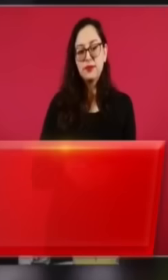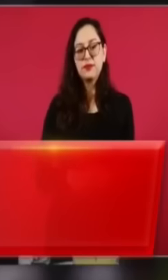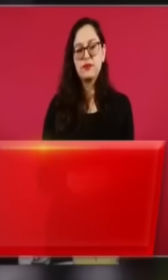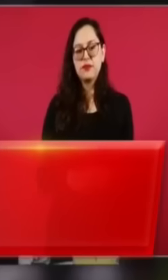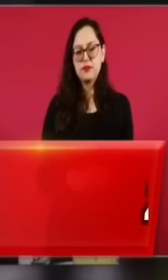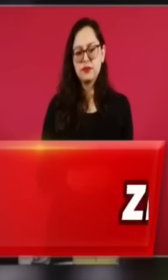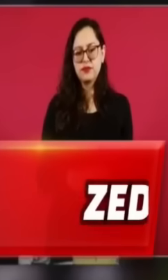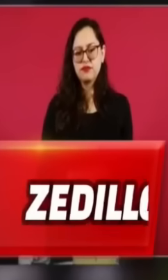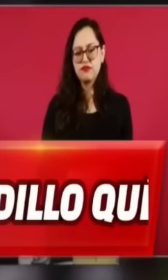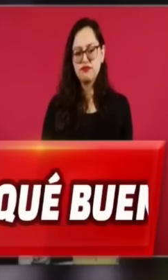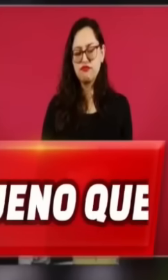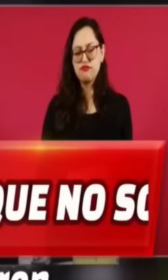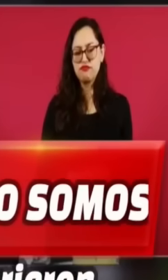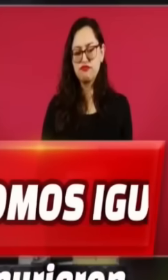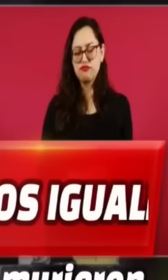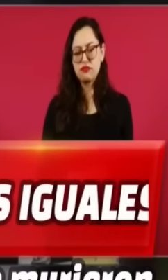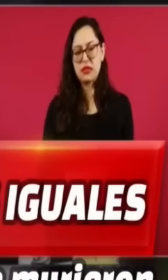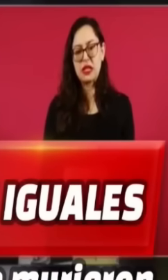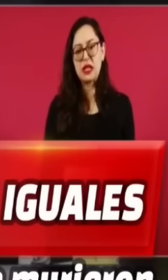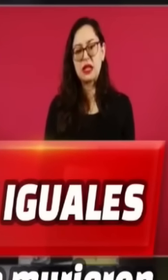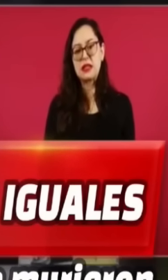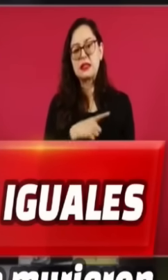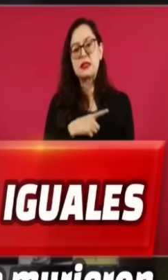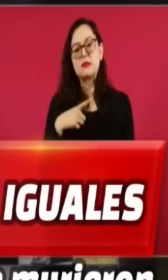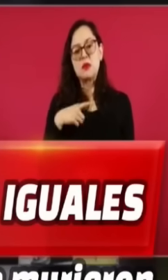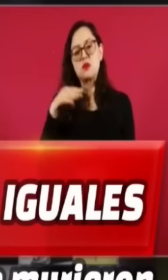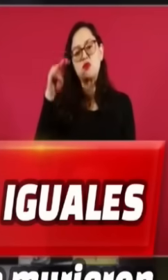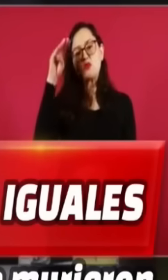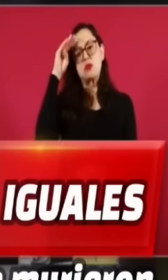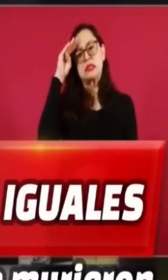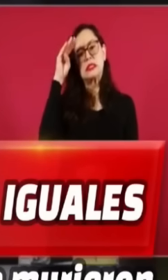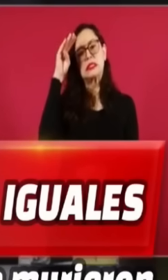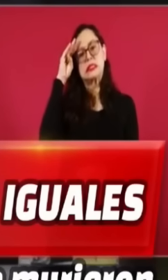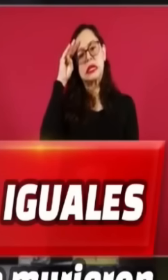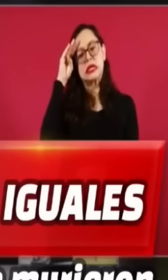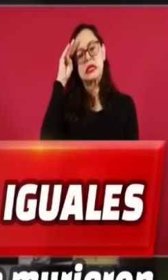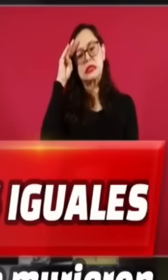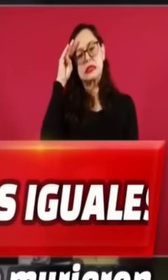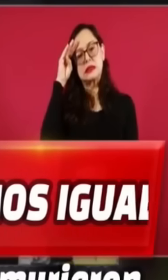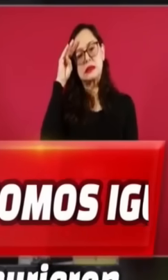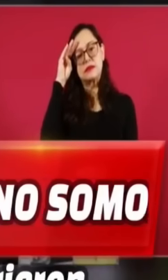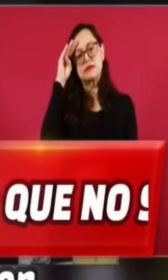You have to wonder. Hay que cuestionarse.